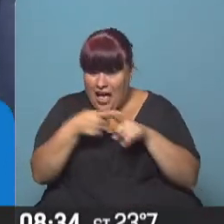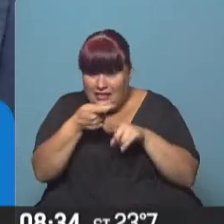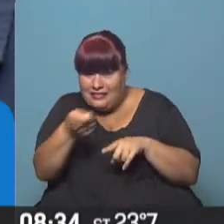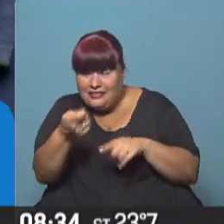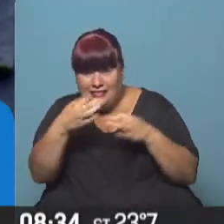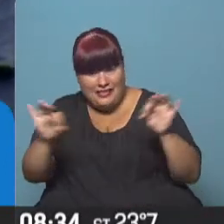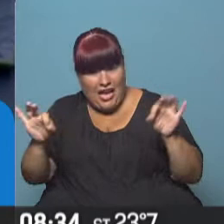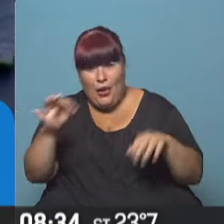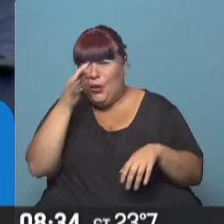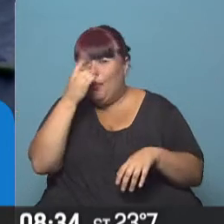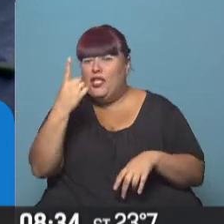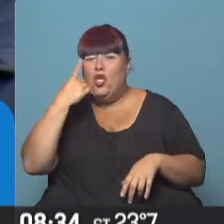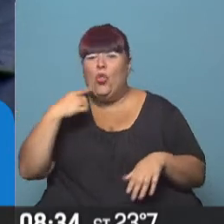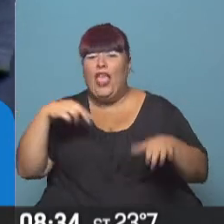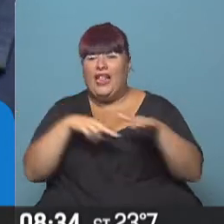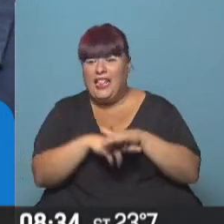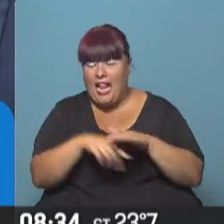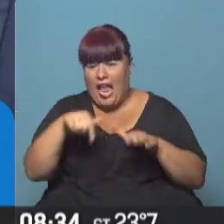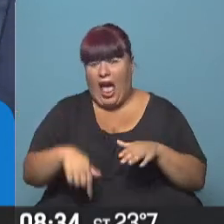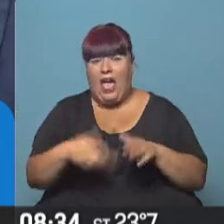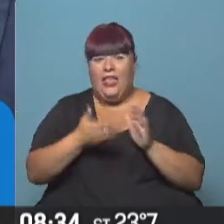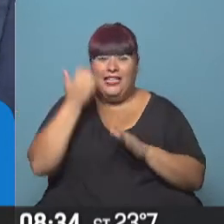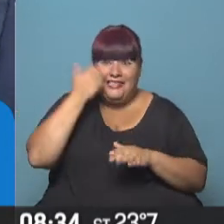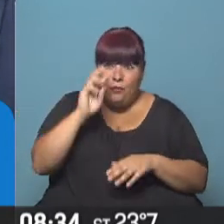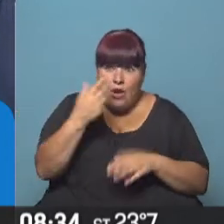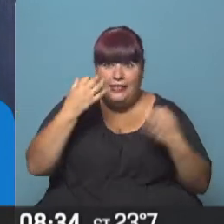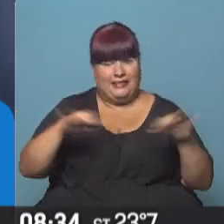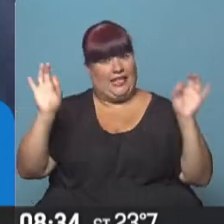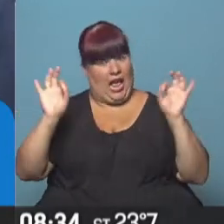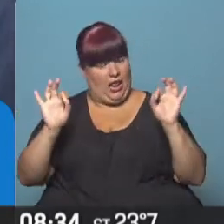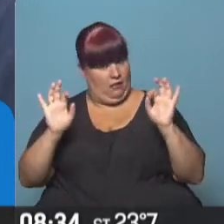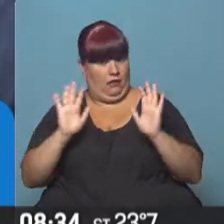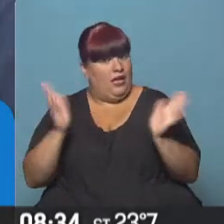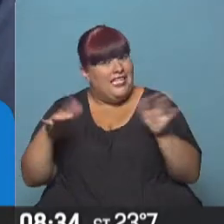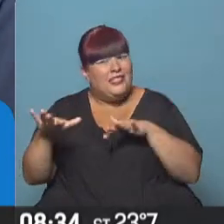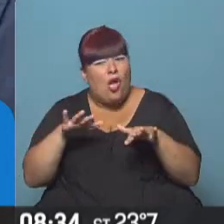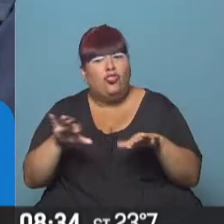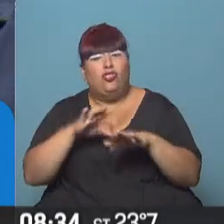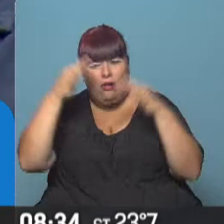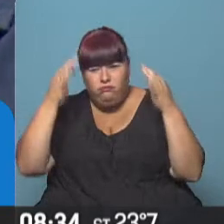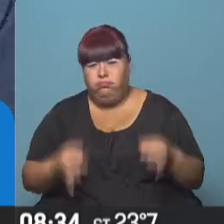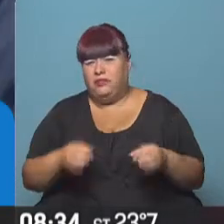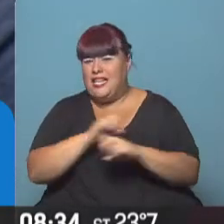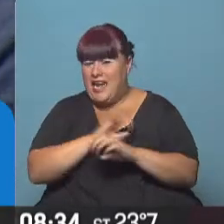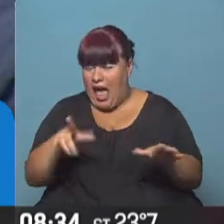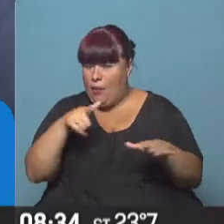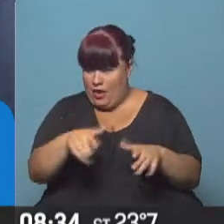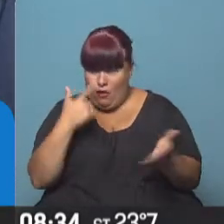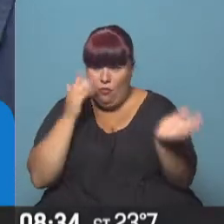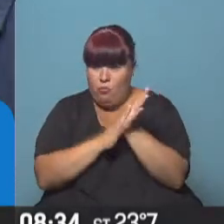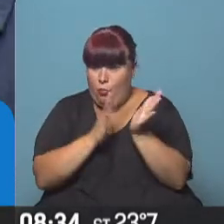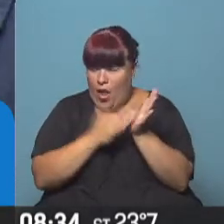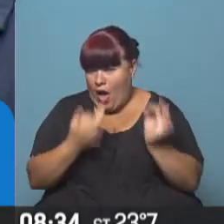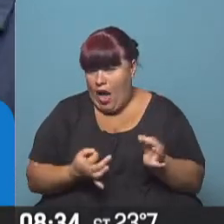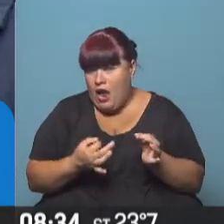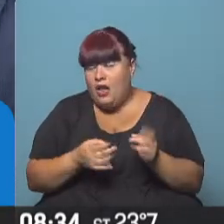nomás. Tuvo 21 días internado entre la vida y la muerte. O sea, una situación claramente flagrante donde el hecho está ahí